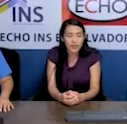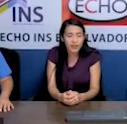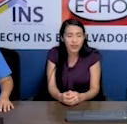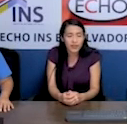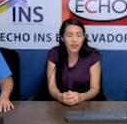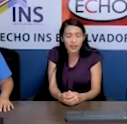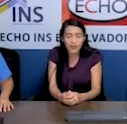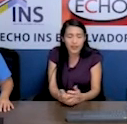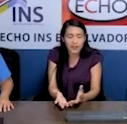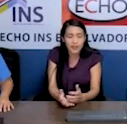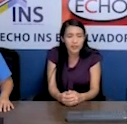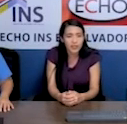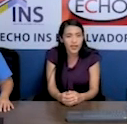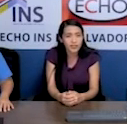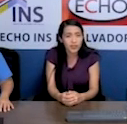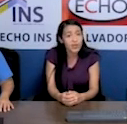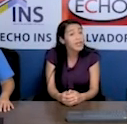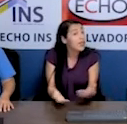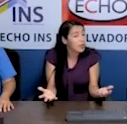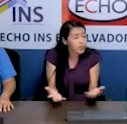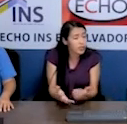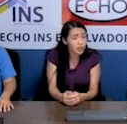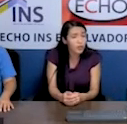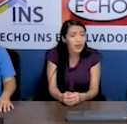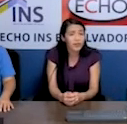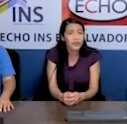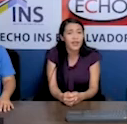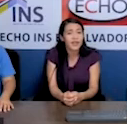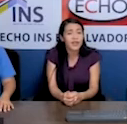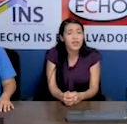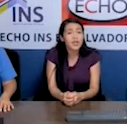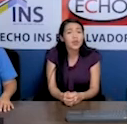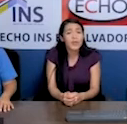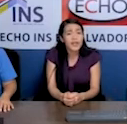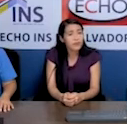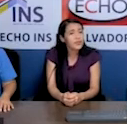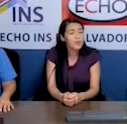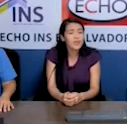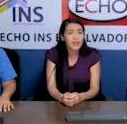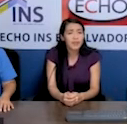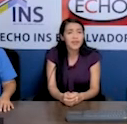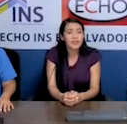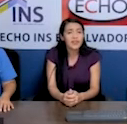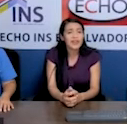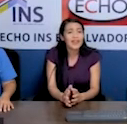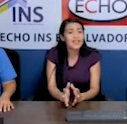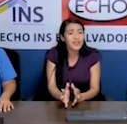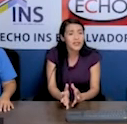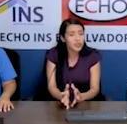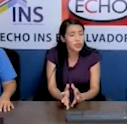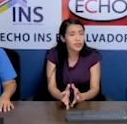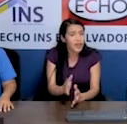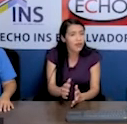de valores, en este caso de calcio, y hay otros que no lo van a tolerar. Los pilares fundamentales van a ser